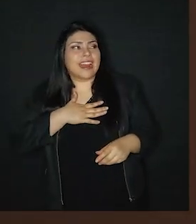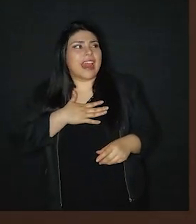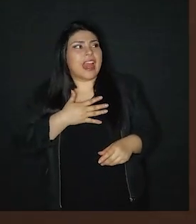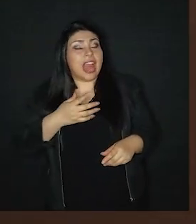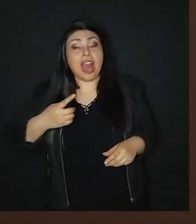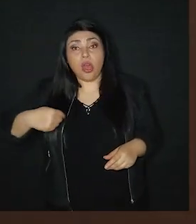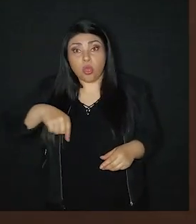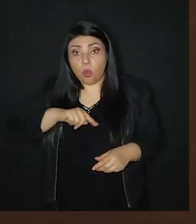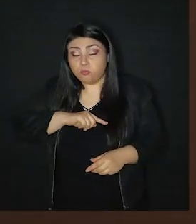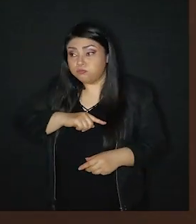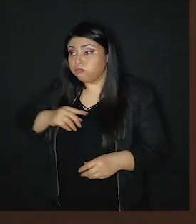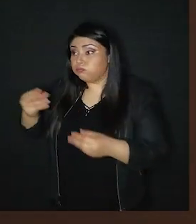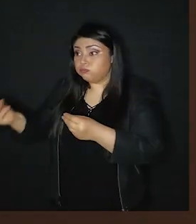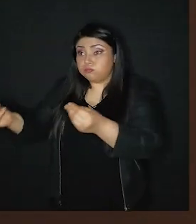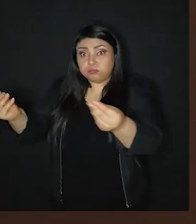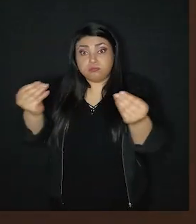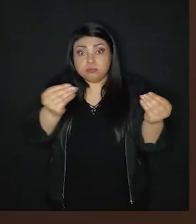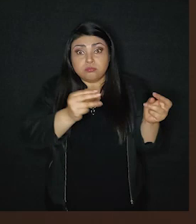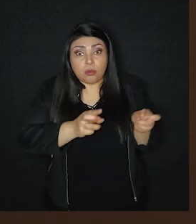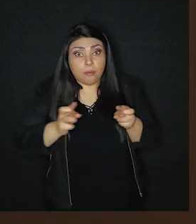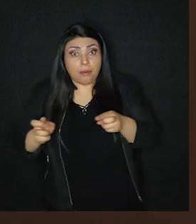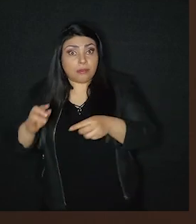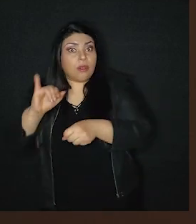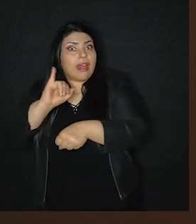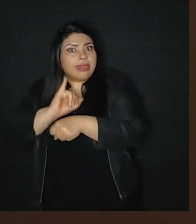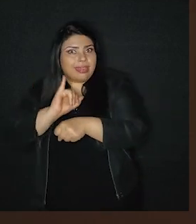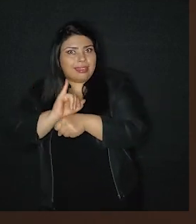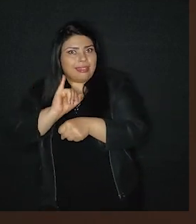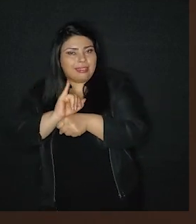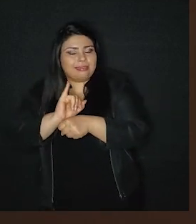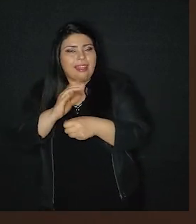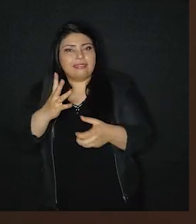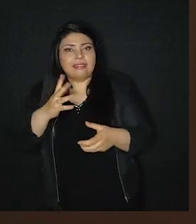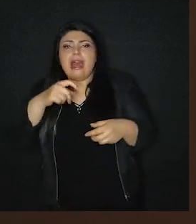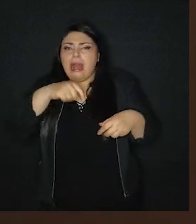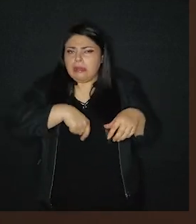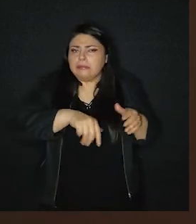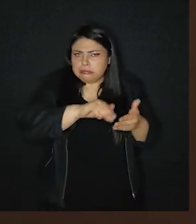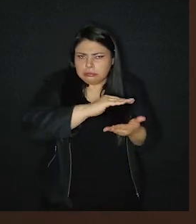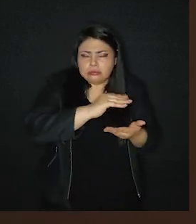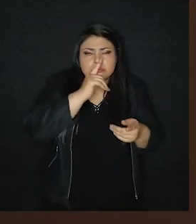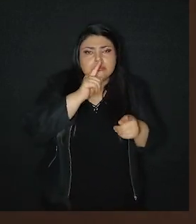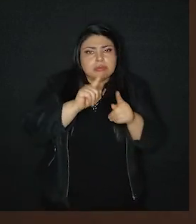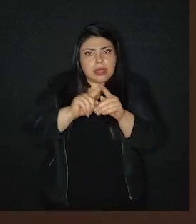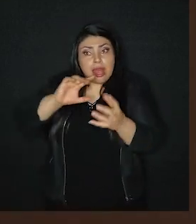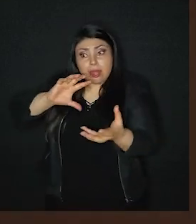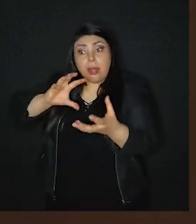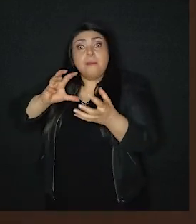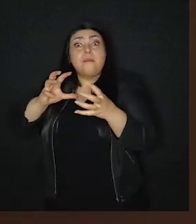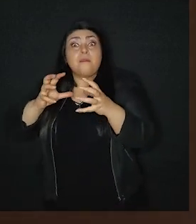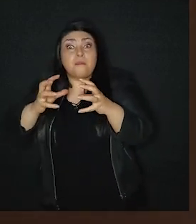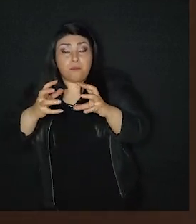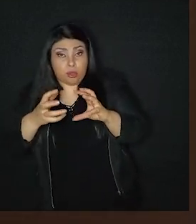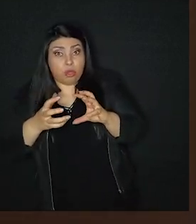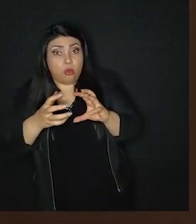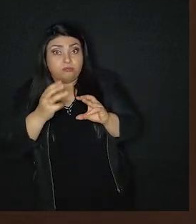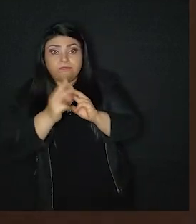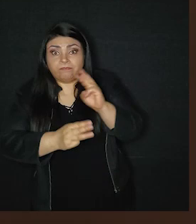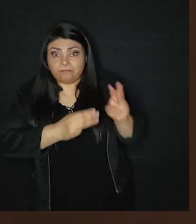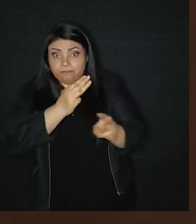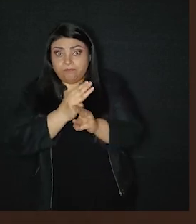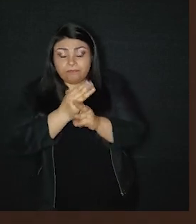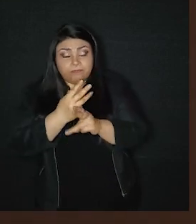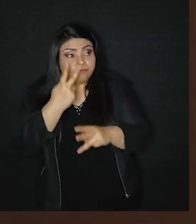bastante de la gente de la iglesia no solo en casa de Dios sino que a nivel mundial